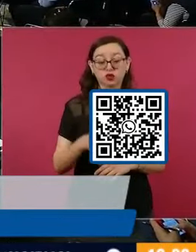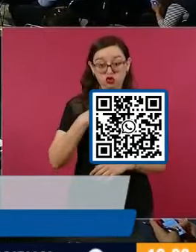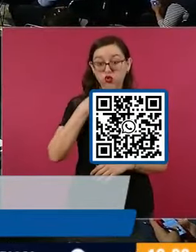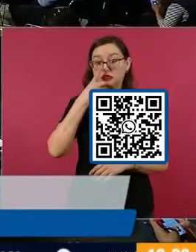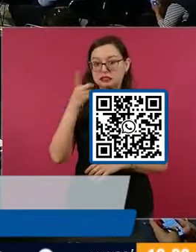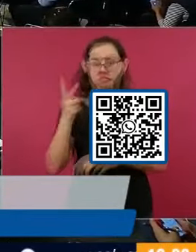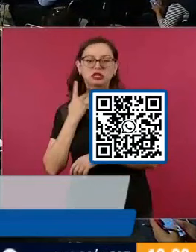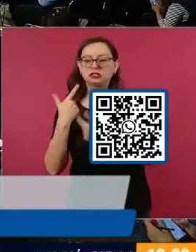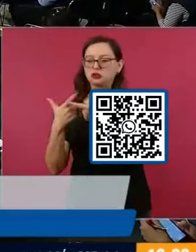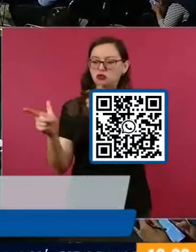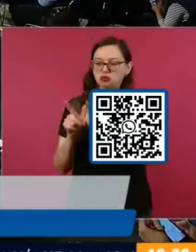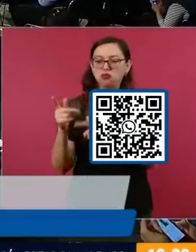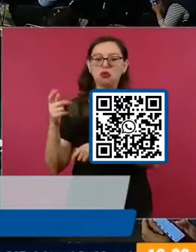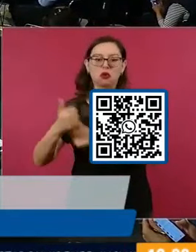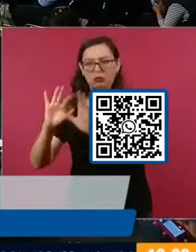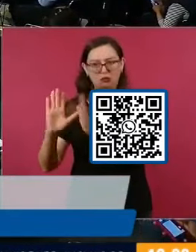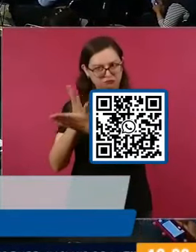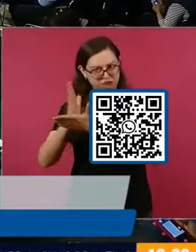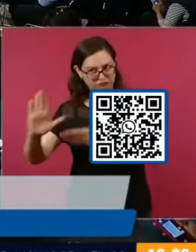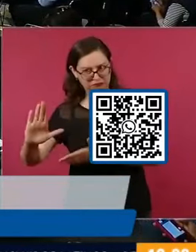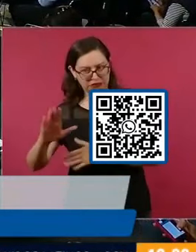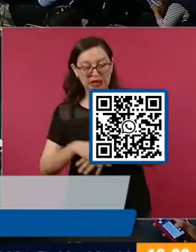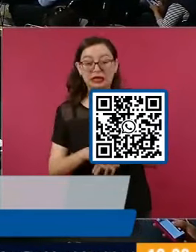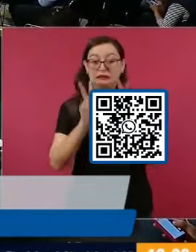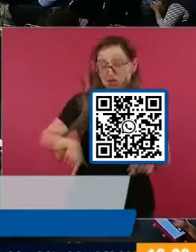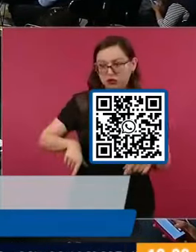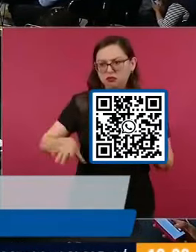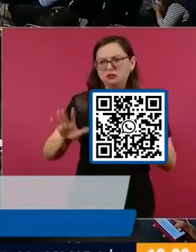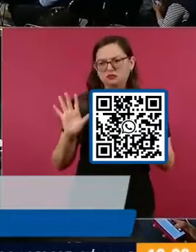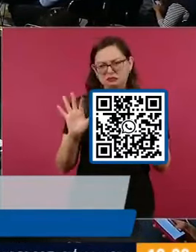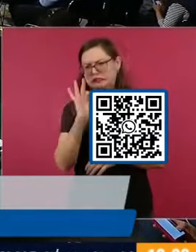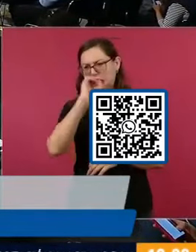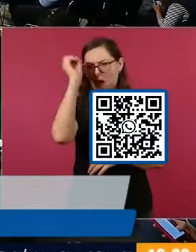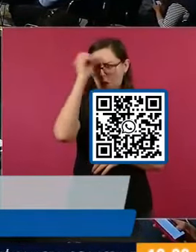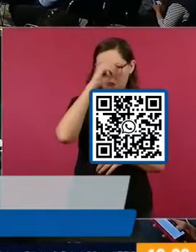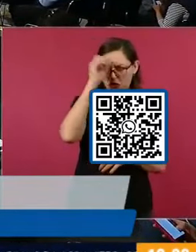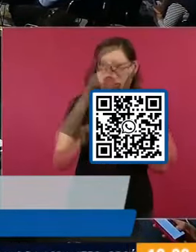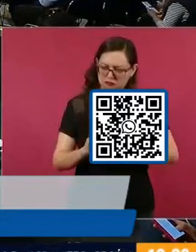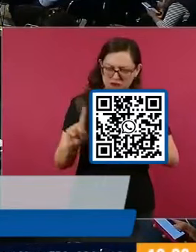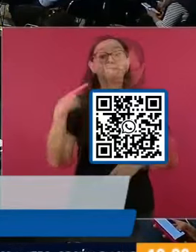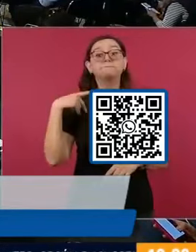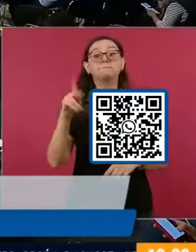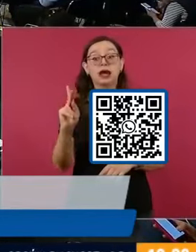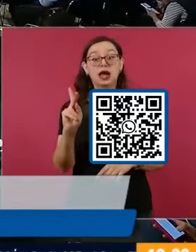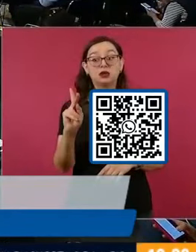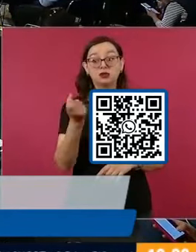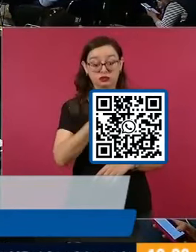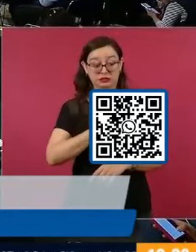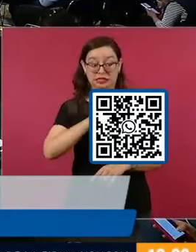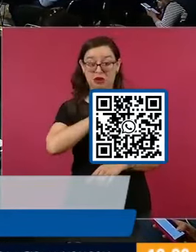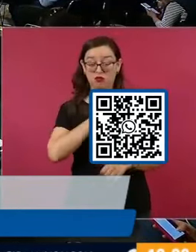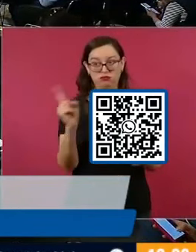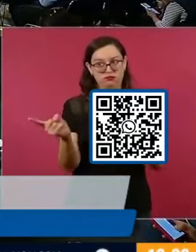es el gobierno. Y si se trata de la salud, pues pueden haber diferencias políticas, ideológicas, pero la salud del